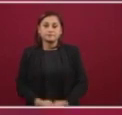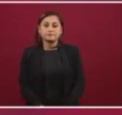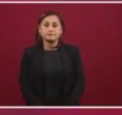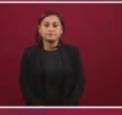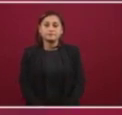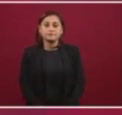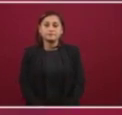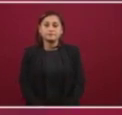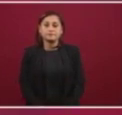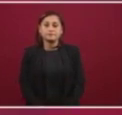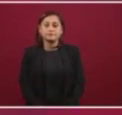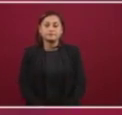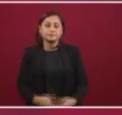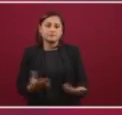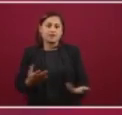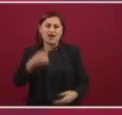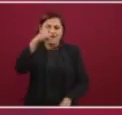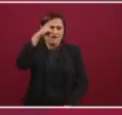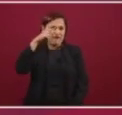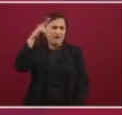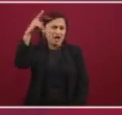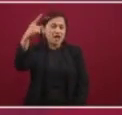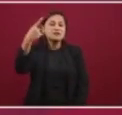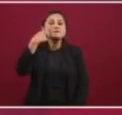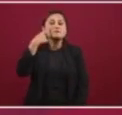hay un gobernador amenazado,